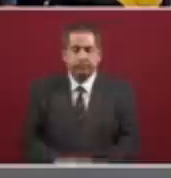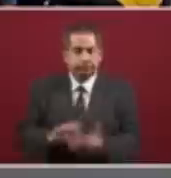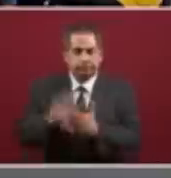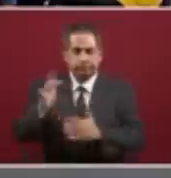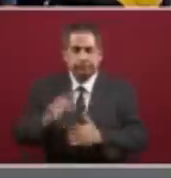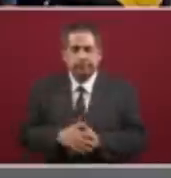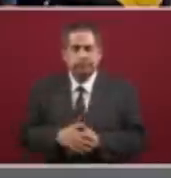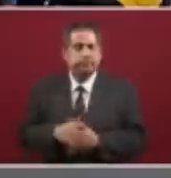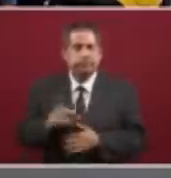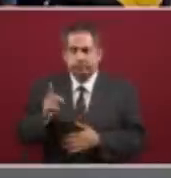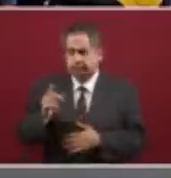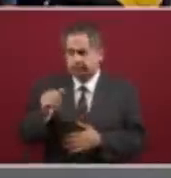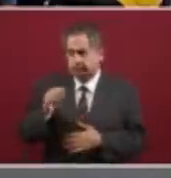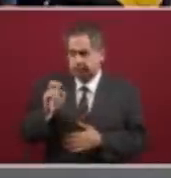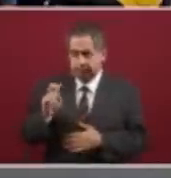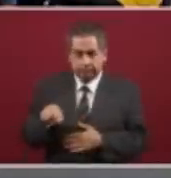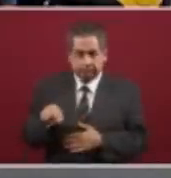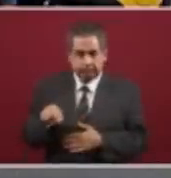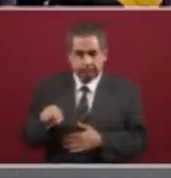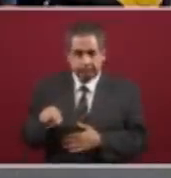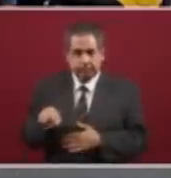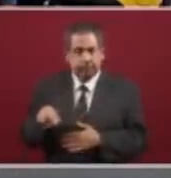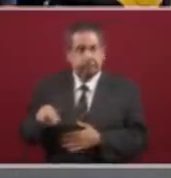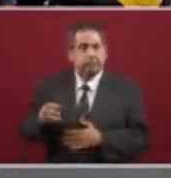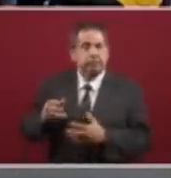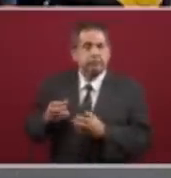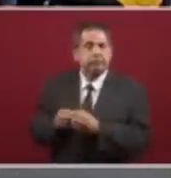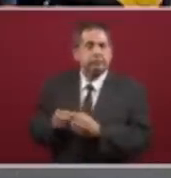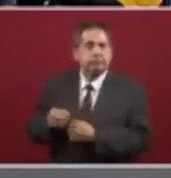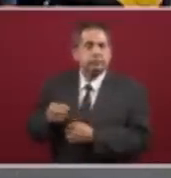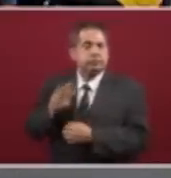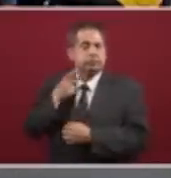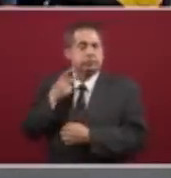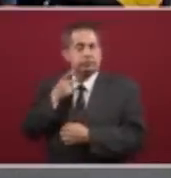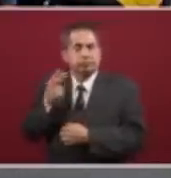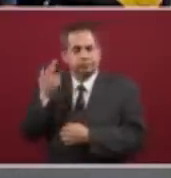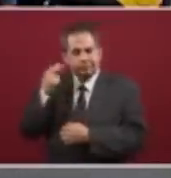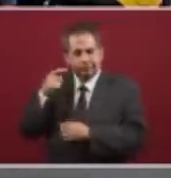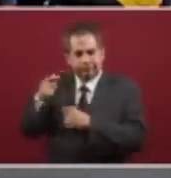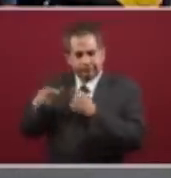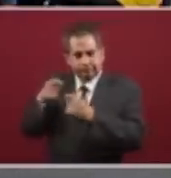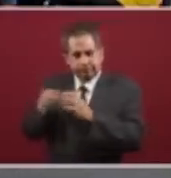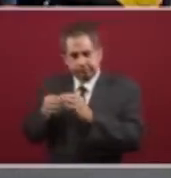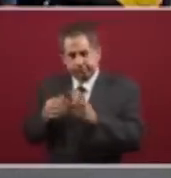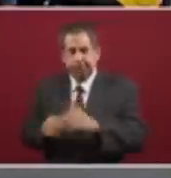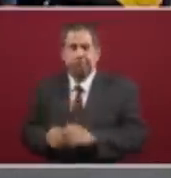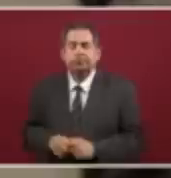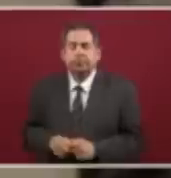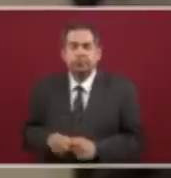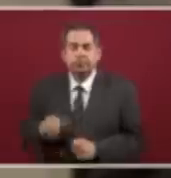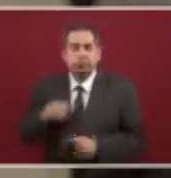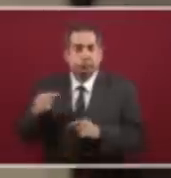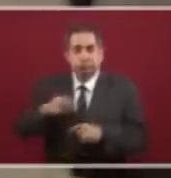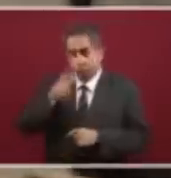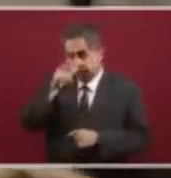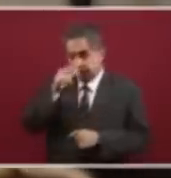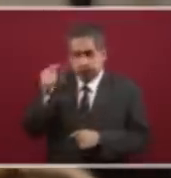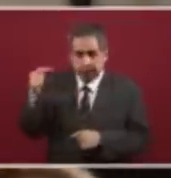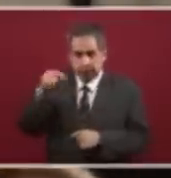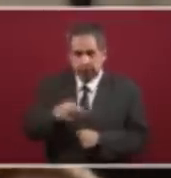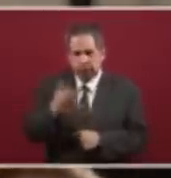teniendo arte de pasión por los negocios política pero cuando el radio proyecto puente vengo de hermosillo el